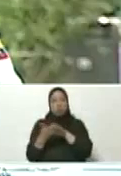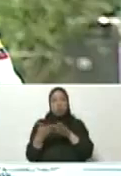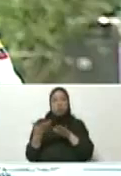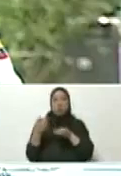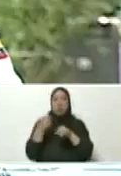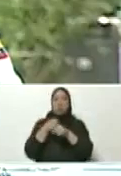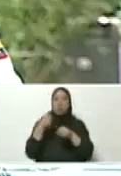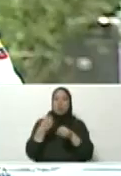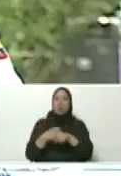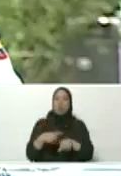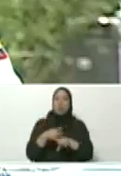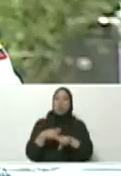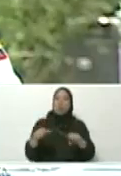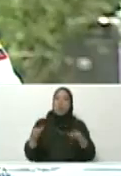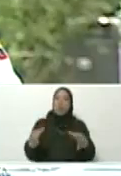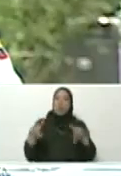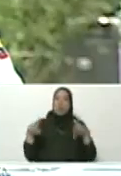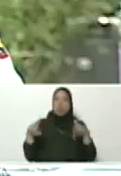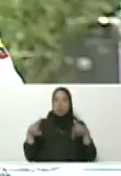agenda concreta de acción,